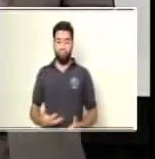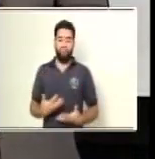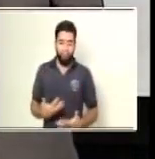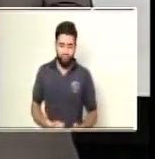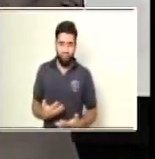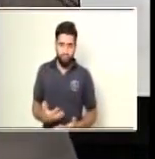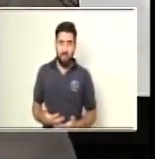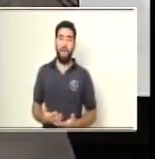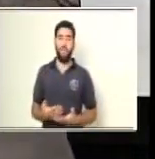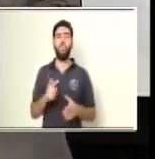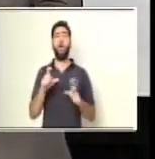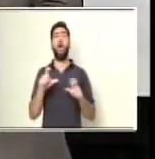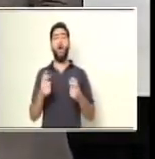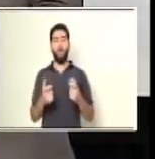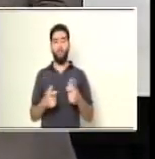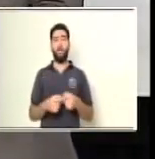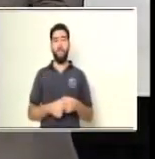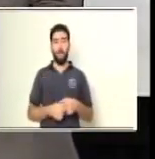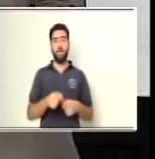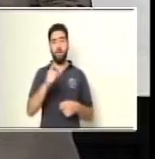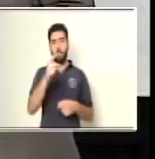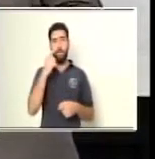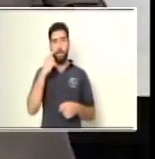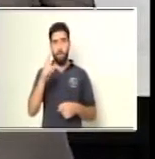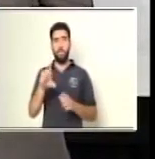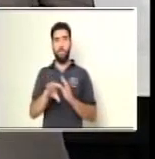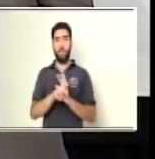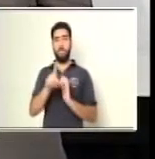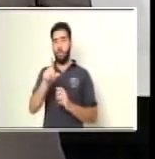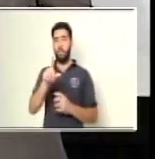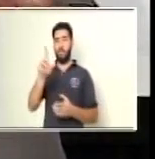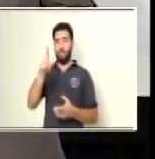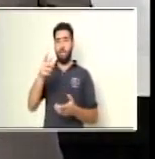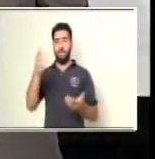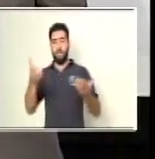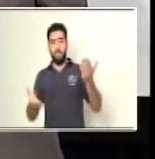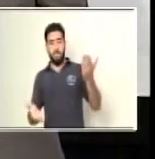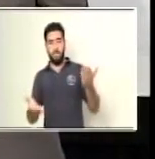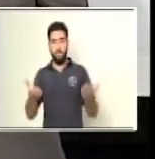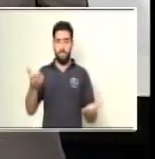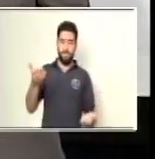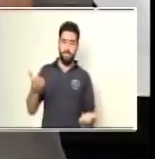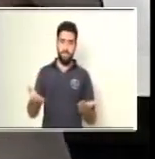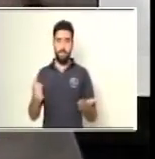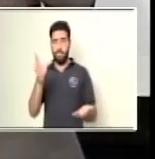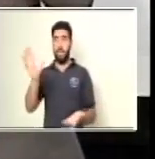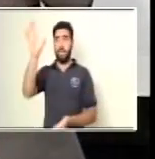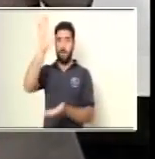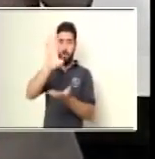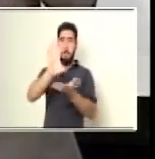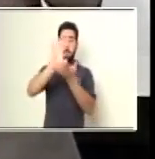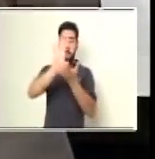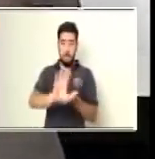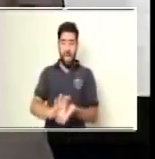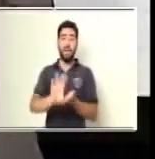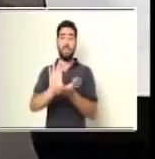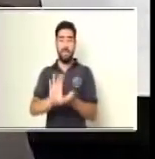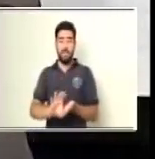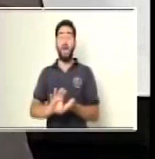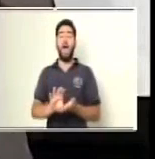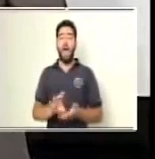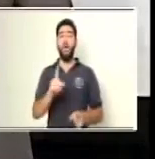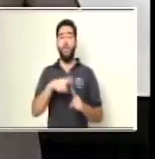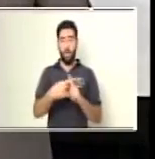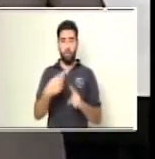sencilla, colocando cualquier objeto sobre una balanza o una báscula. Entonces, cuando nosotros